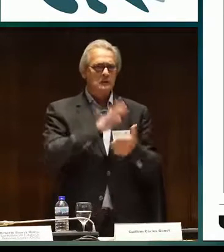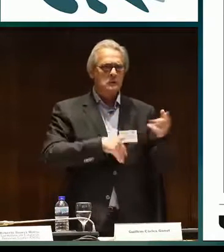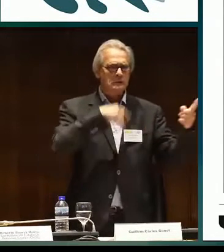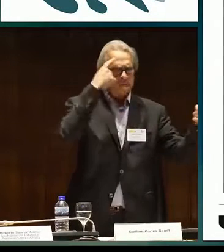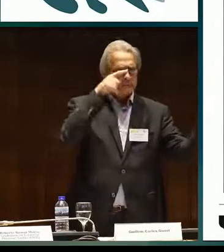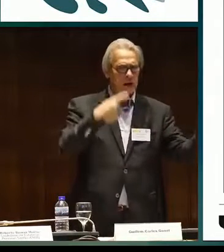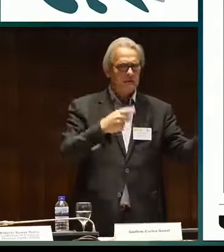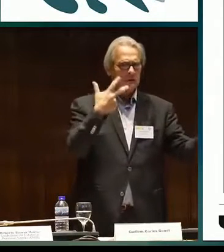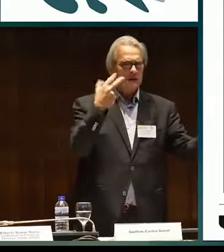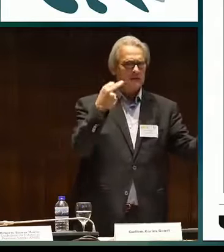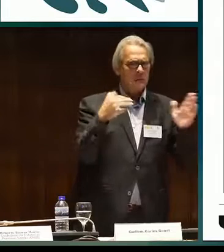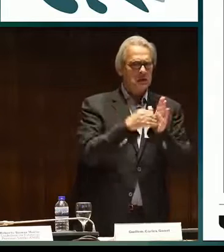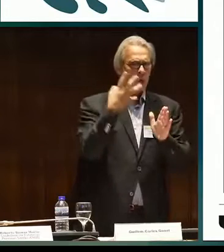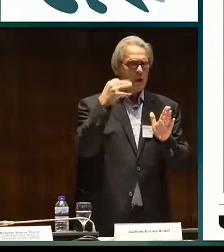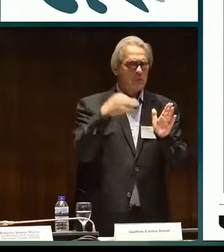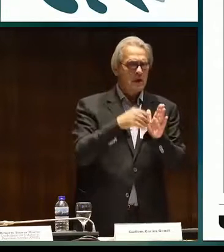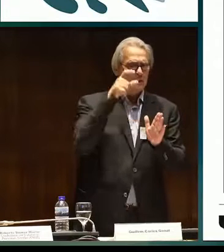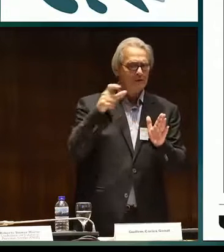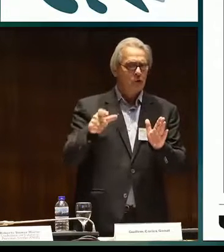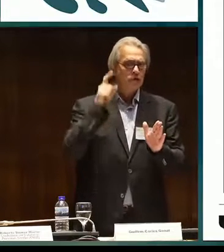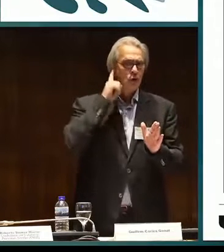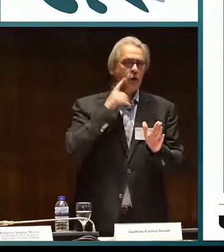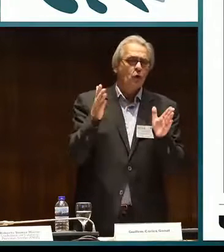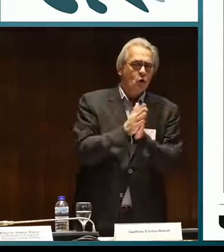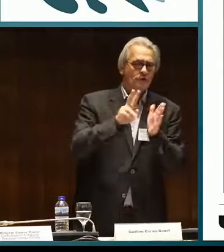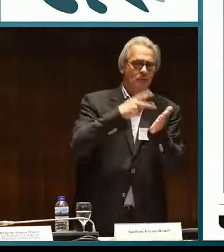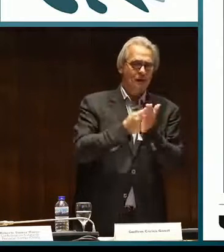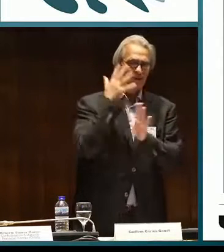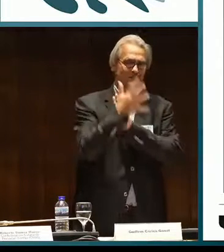de personas sordas, pero